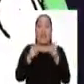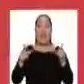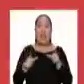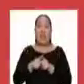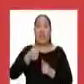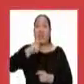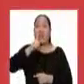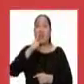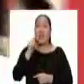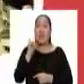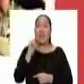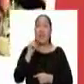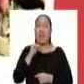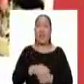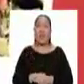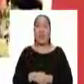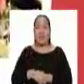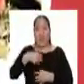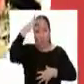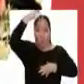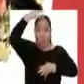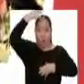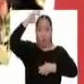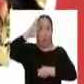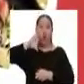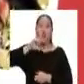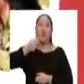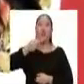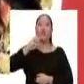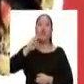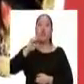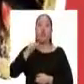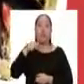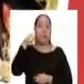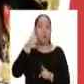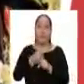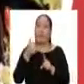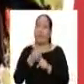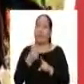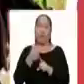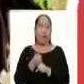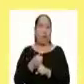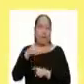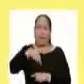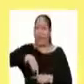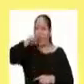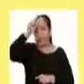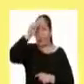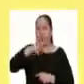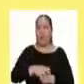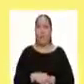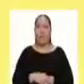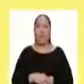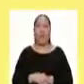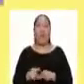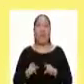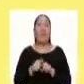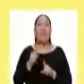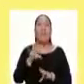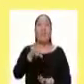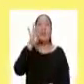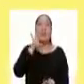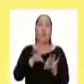del agua. El mono choro de cola amarilla es tan peruano como el Juane concesino y fue también descubierto